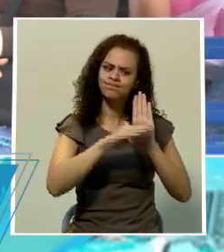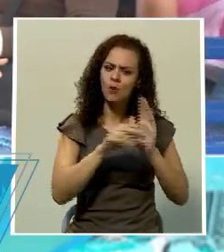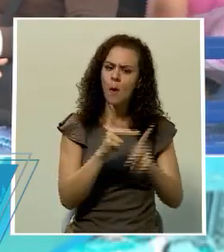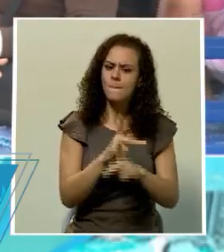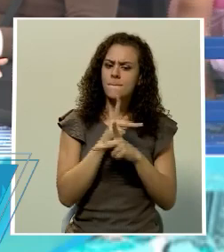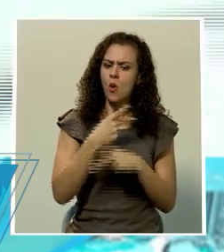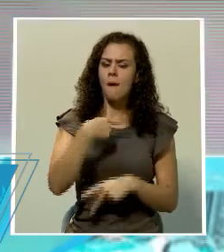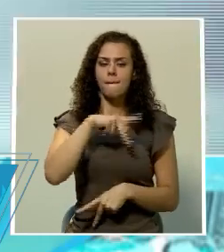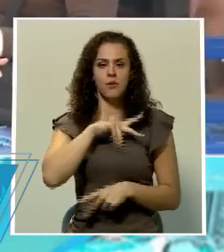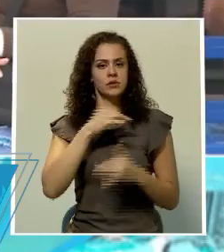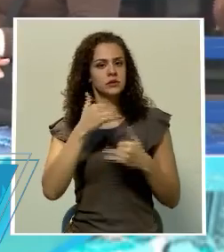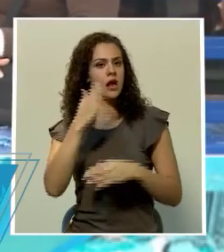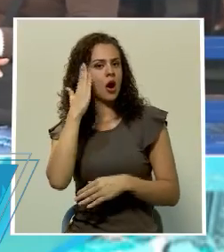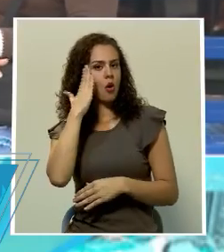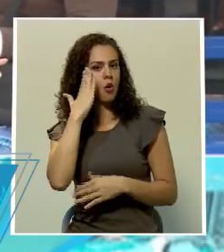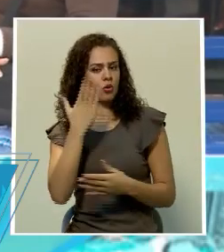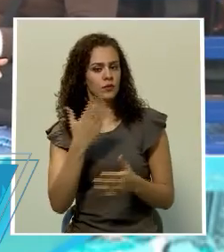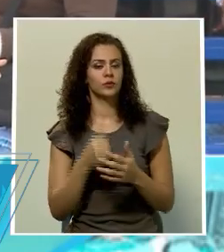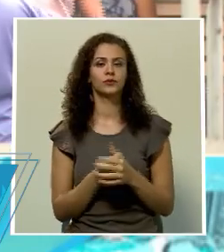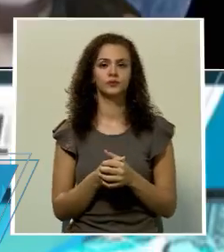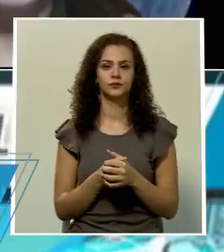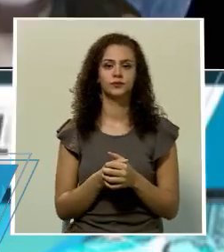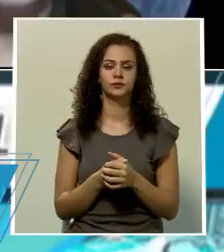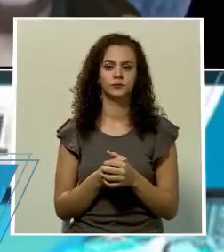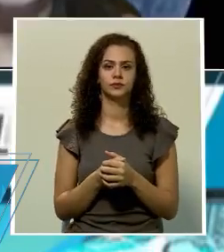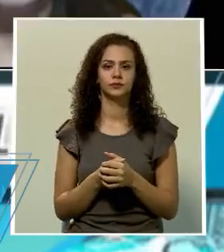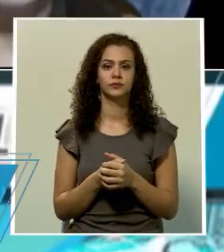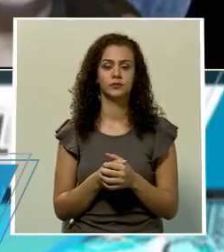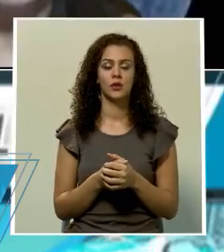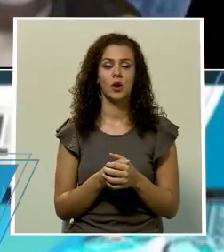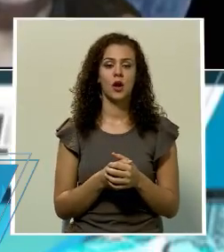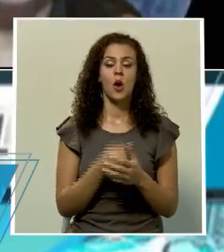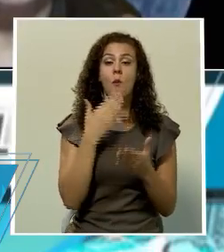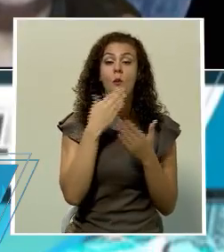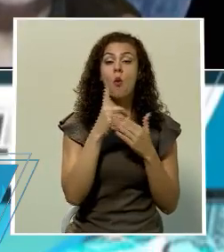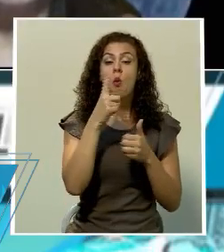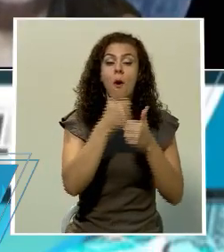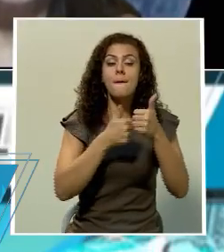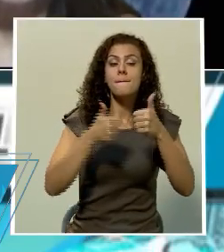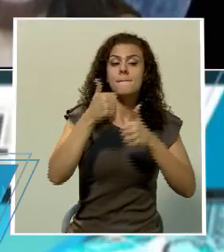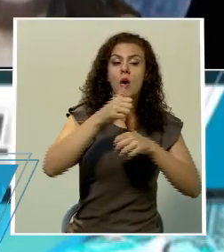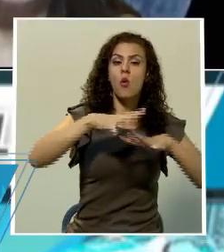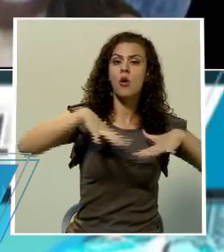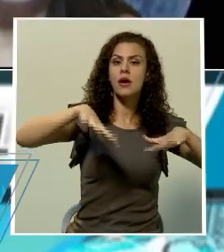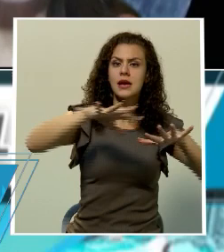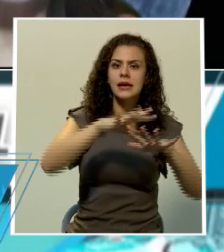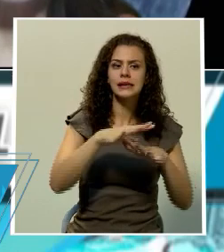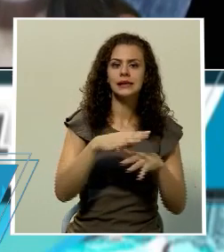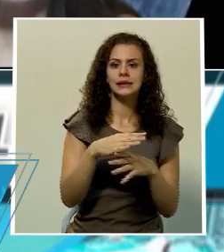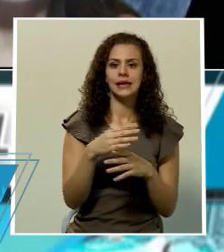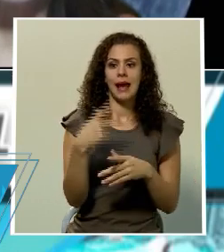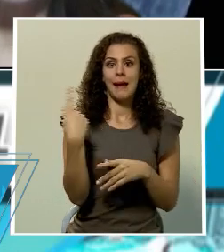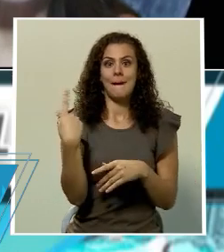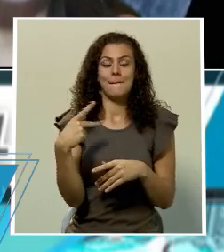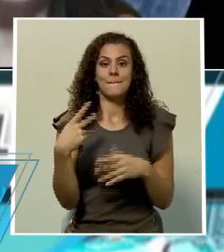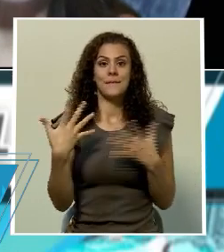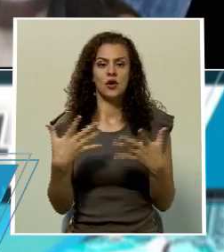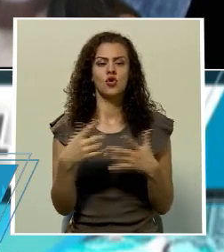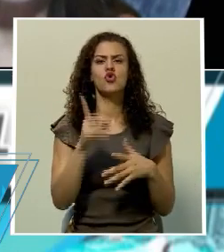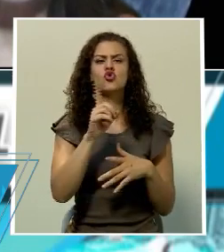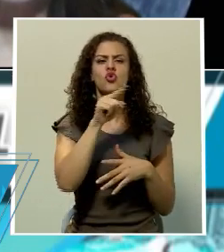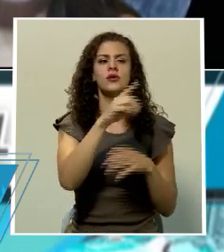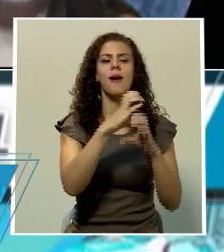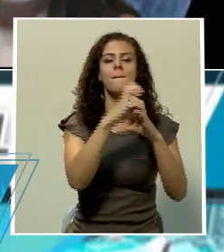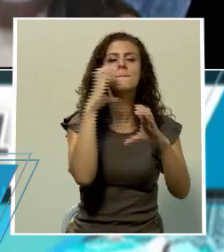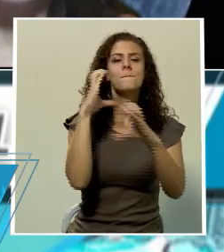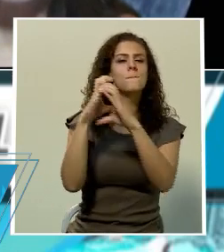de protección personal que ya conocemos. Doctora, uno de los mayores espacios de exposición son